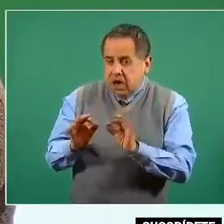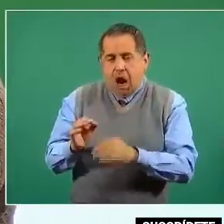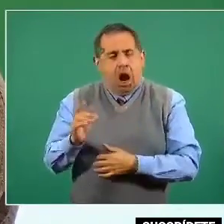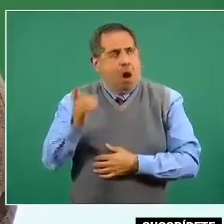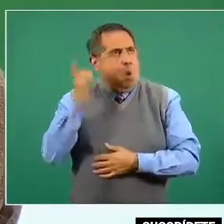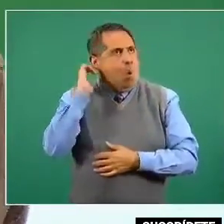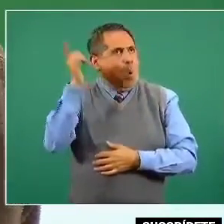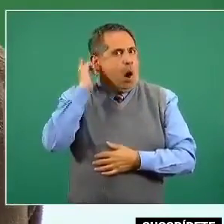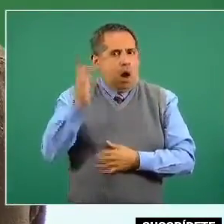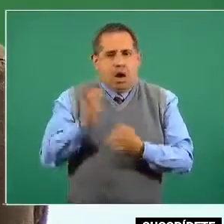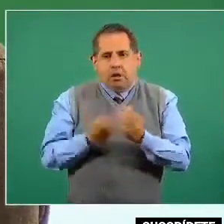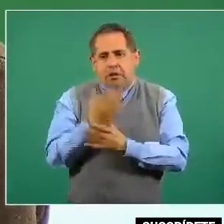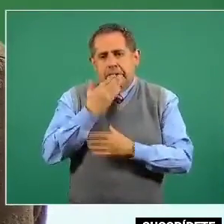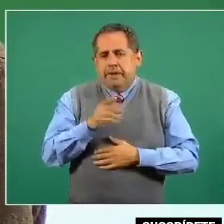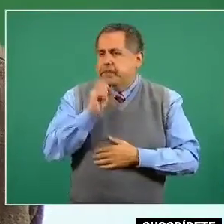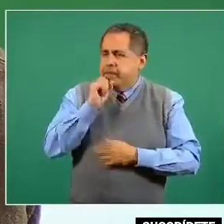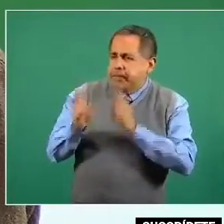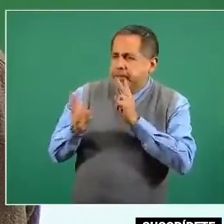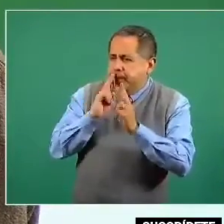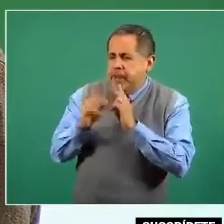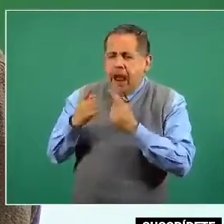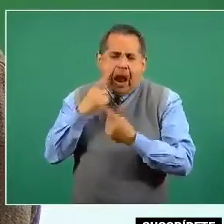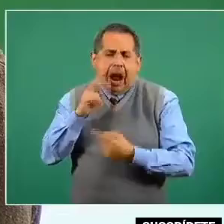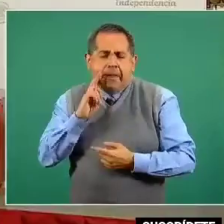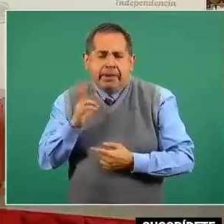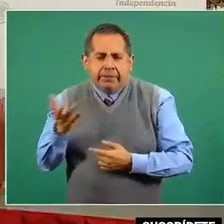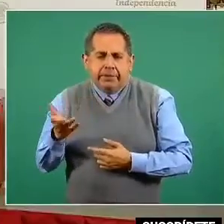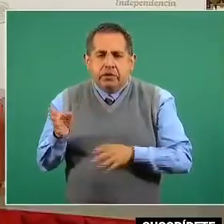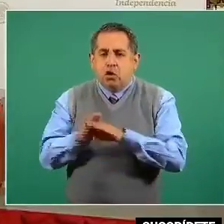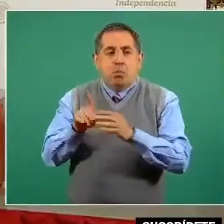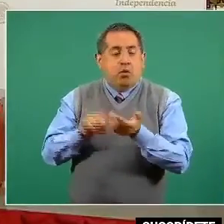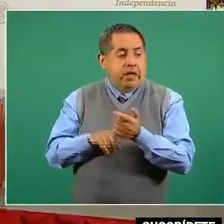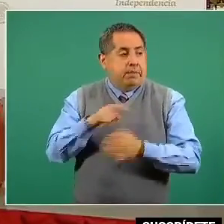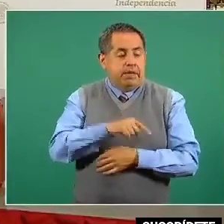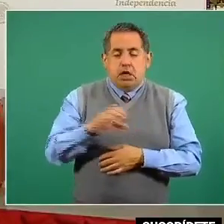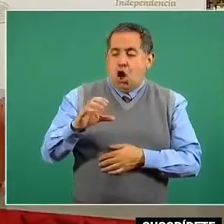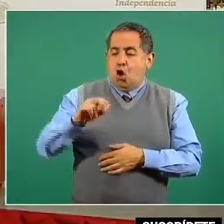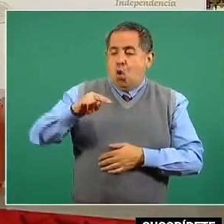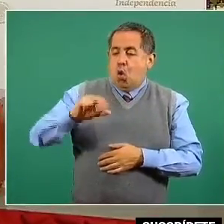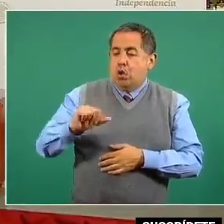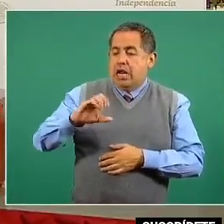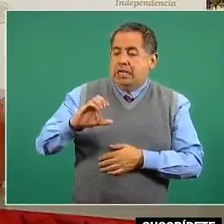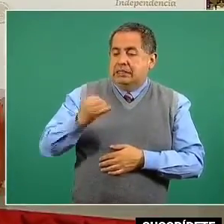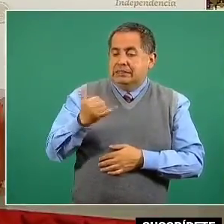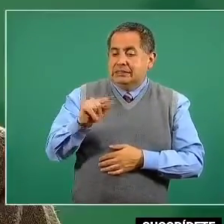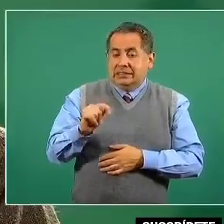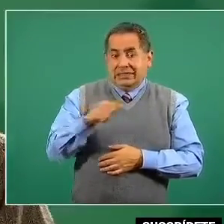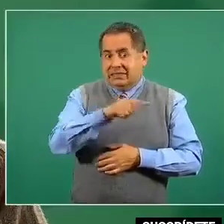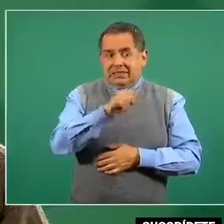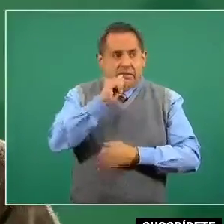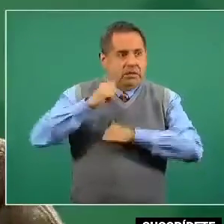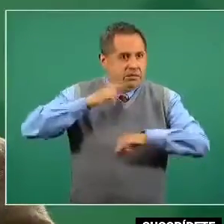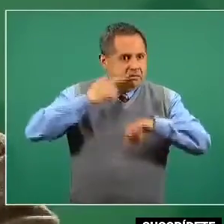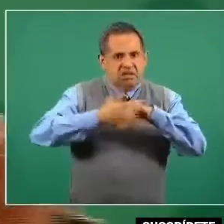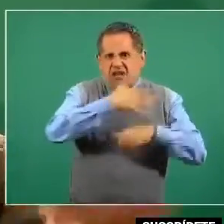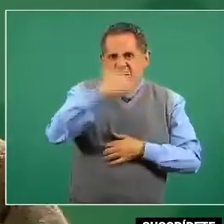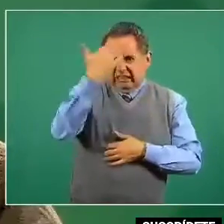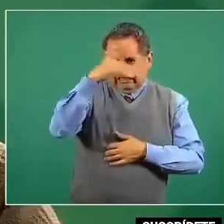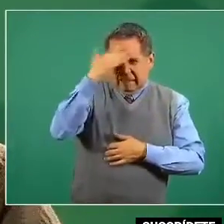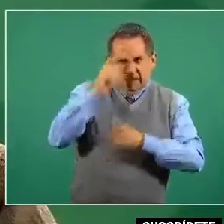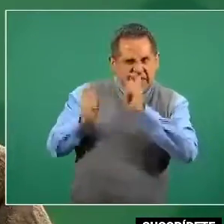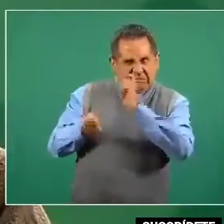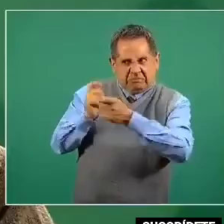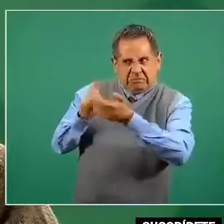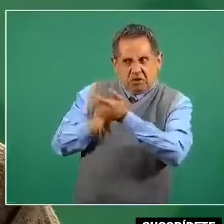no en la conversación, pero sí en la gestión de esto, el CONACYT, la doctora Marilena Álvarez Builla, quien conoce precisamente a los